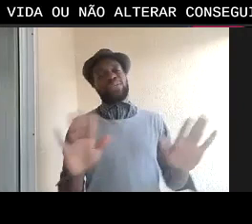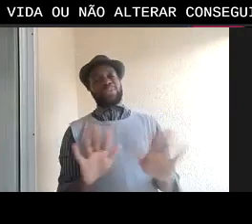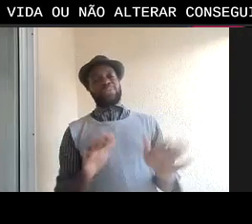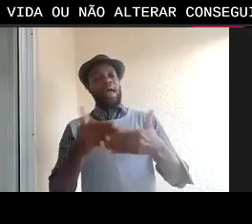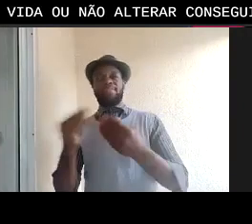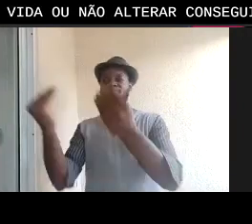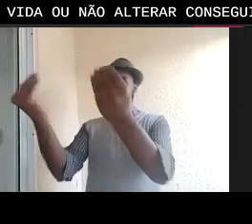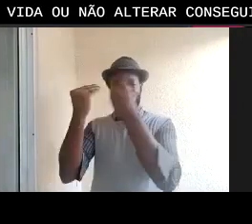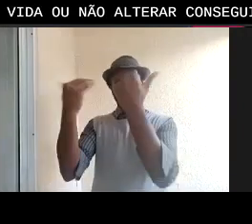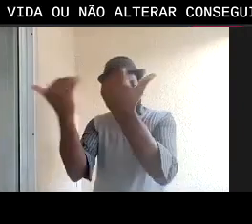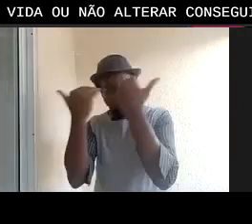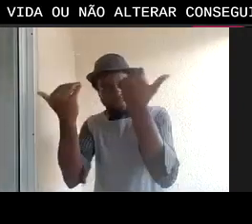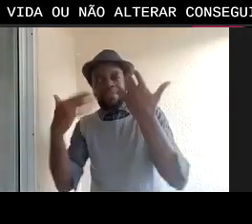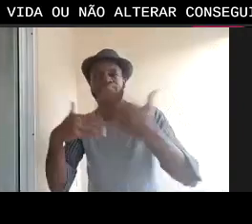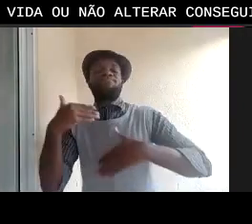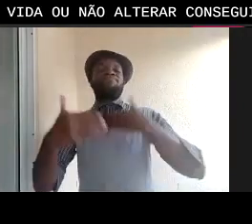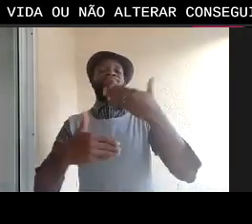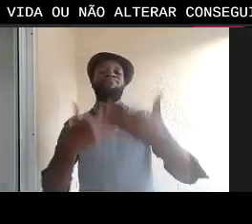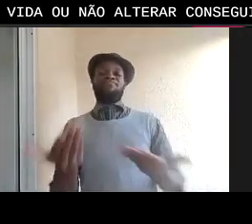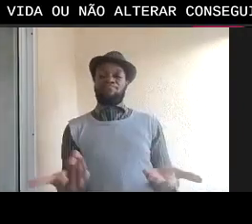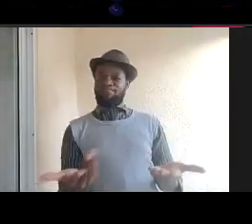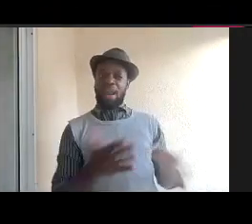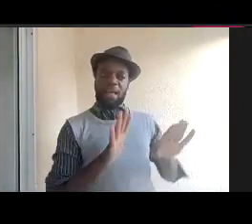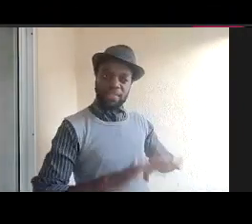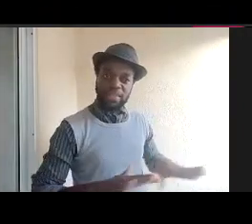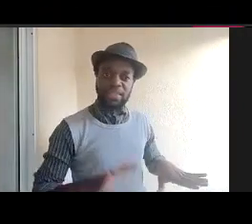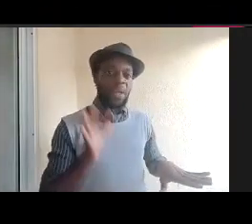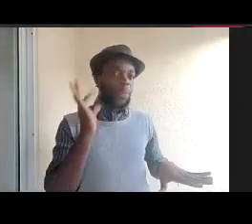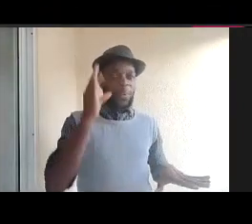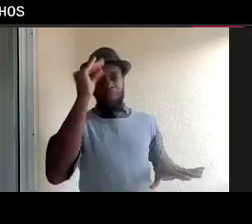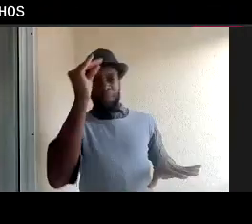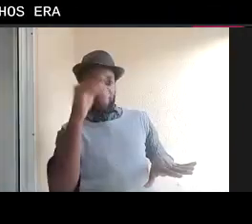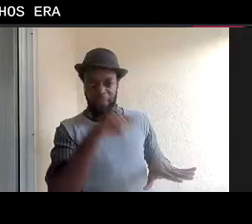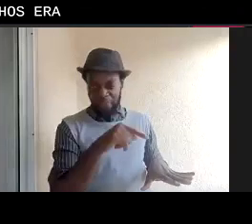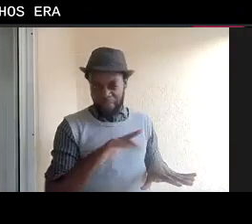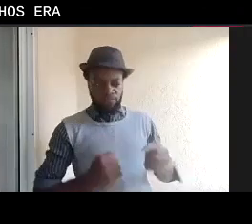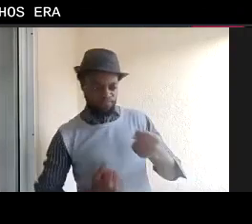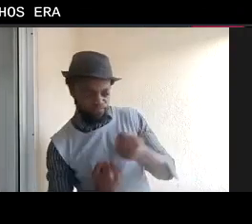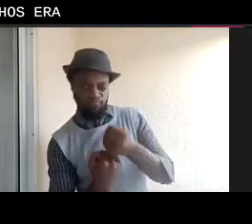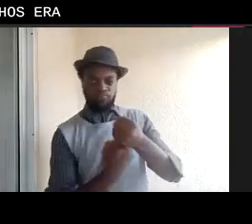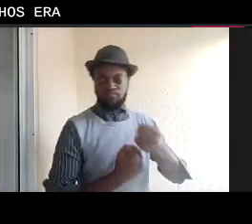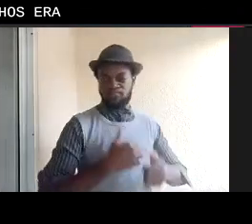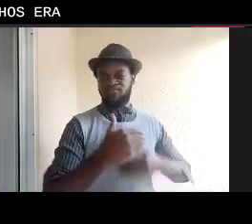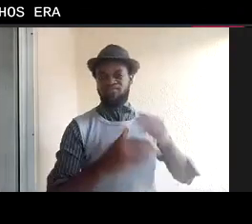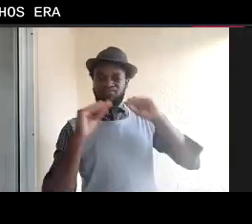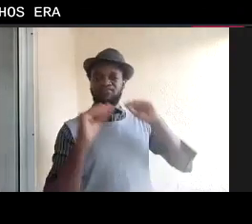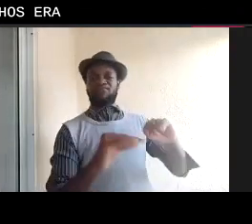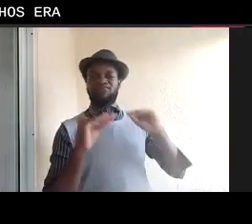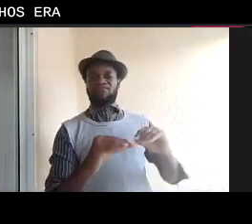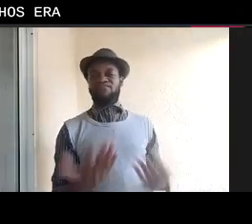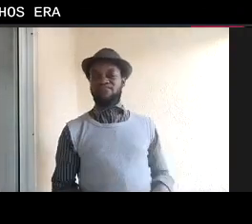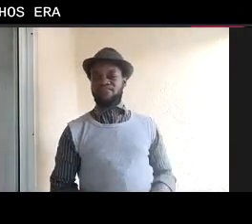todo ese sistema de apoyos a sus hijos e hijas. Y todo eso lo podríamos